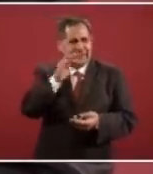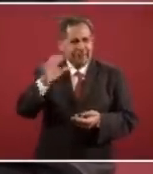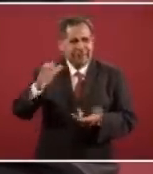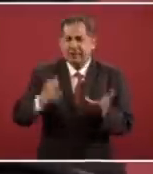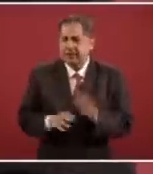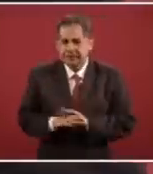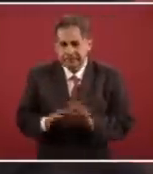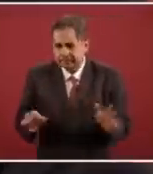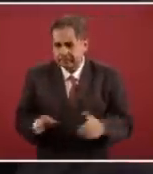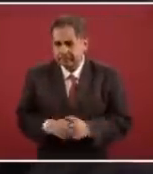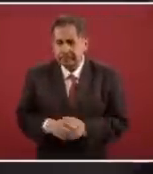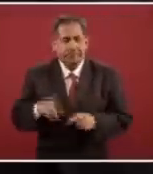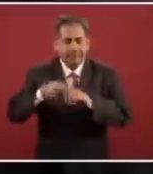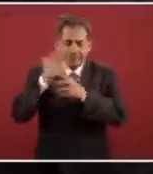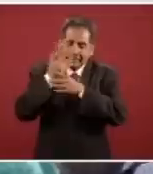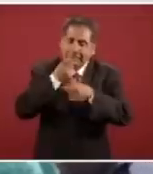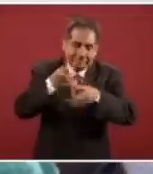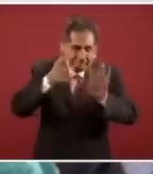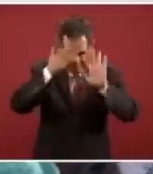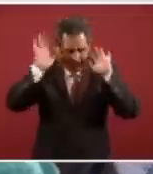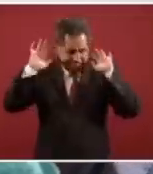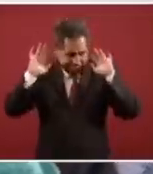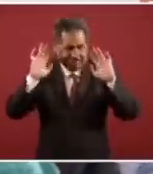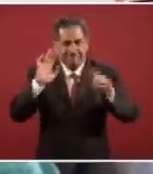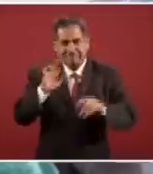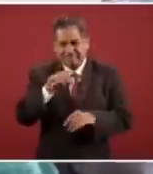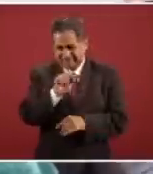No sé quién lo dijo, pero…